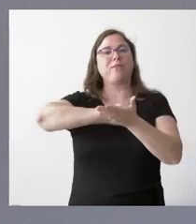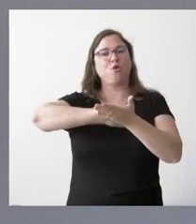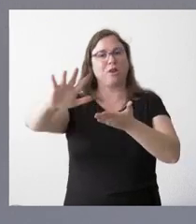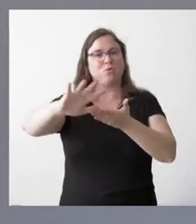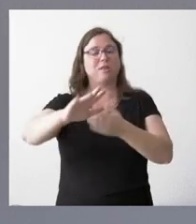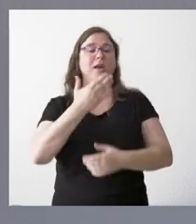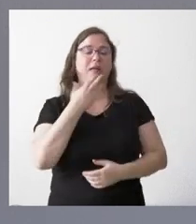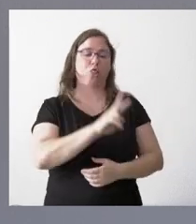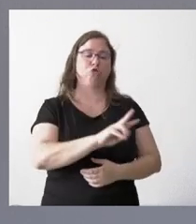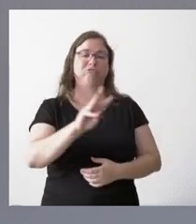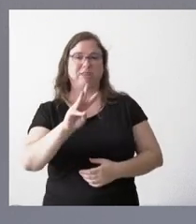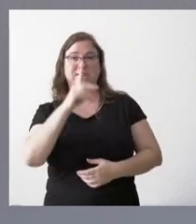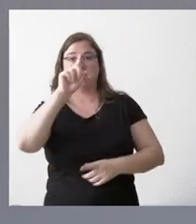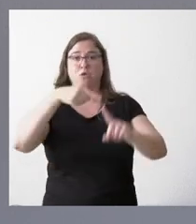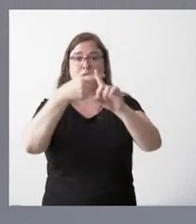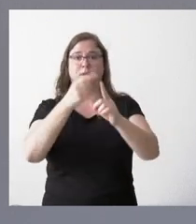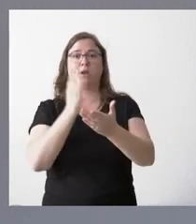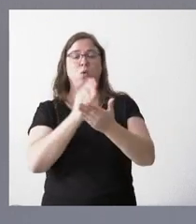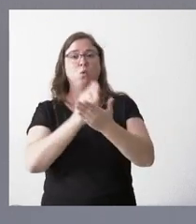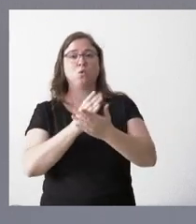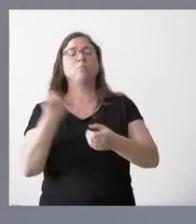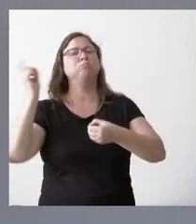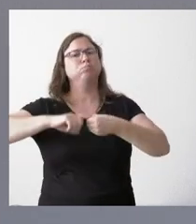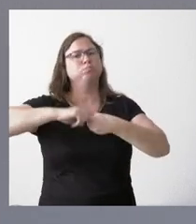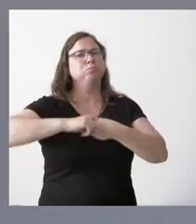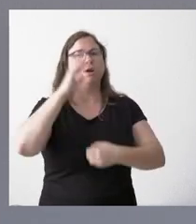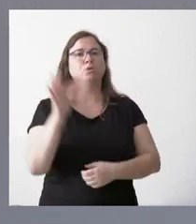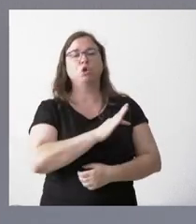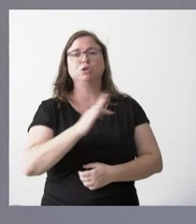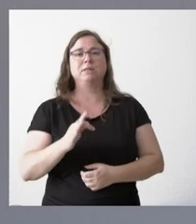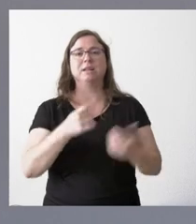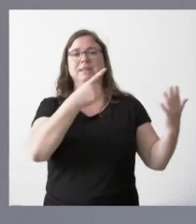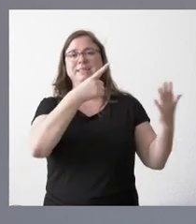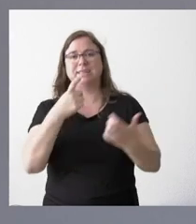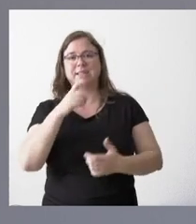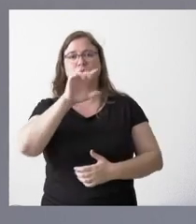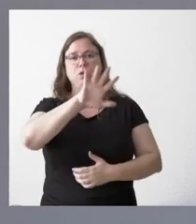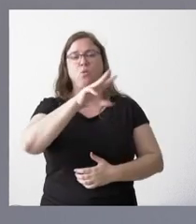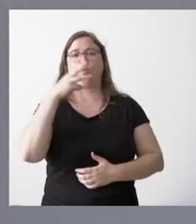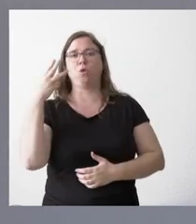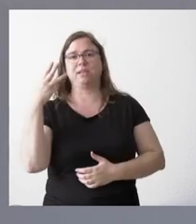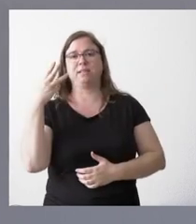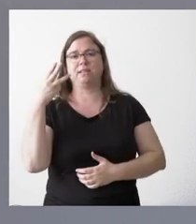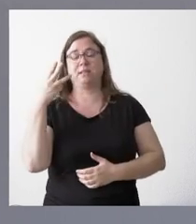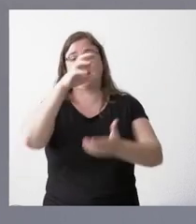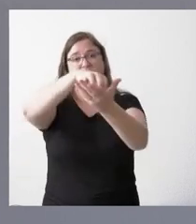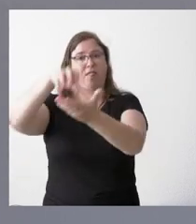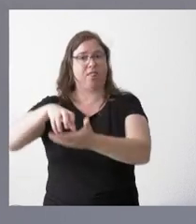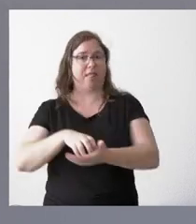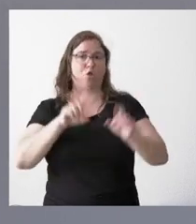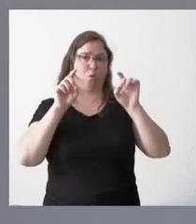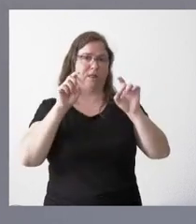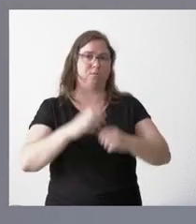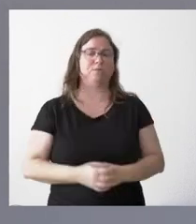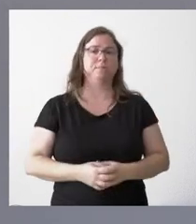de 2 a 3 años en el próximo curso escolar, en la que van a participar un total de 653 centros educativos.